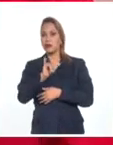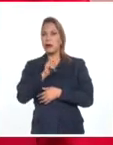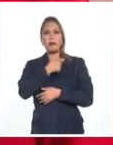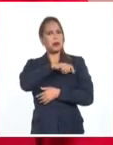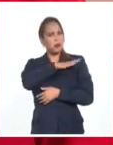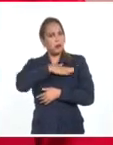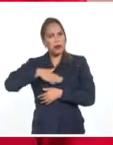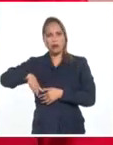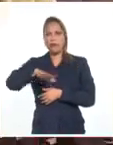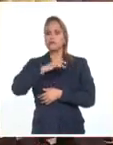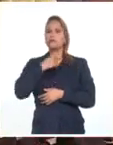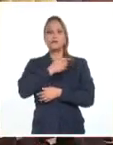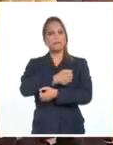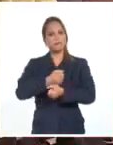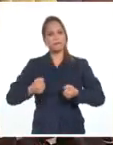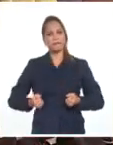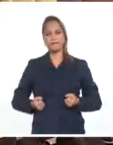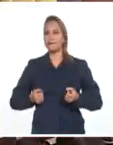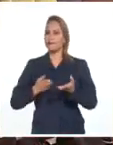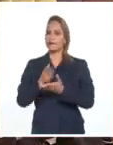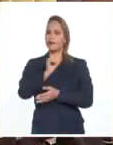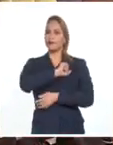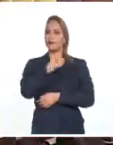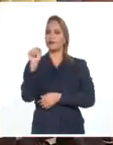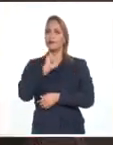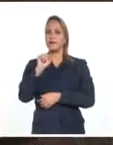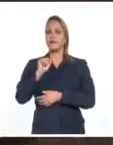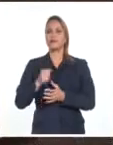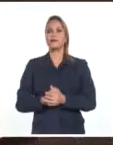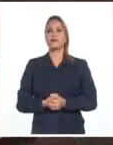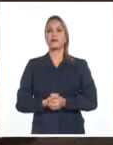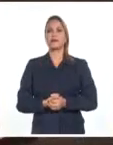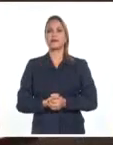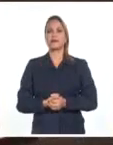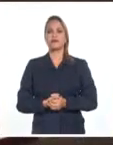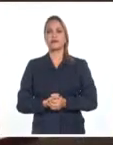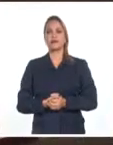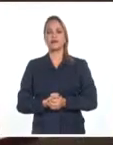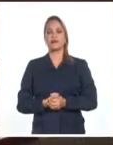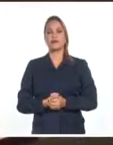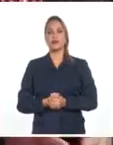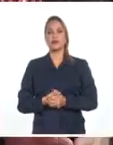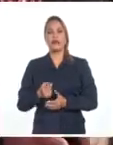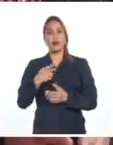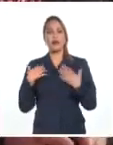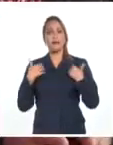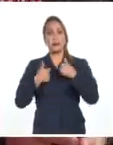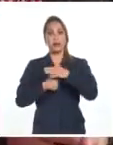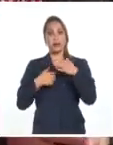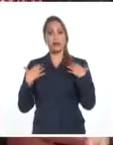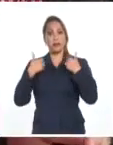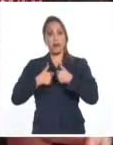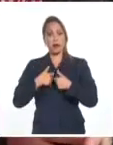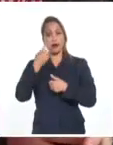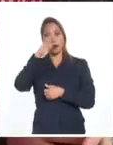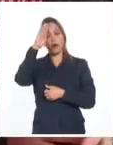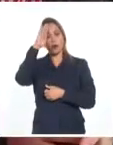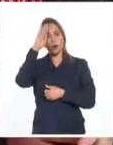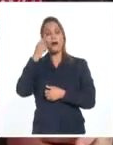siguen resistiendo y venciendo. El consejero político de la Embajada de la República Bolivariana de Venezuela en Cuba, Antonio Albarrán, y